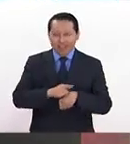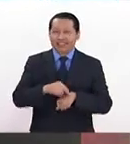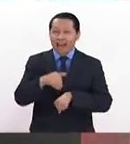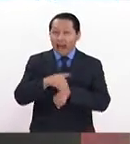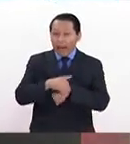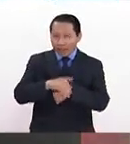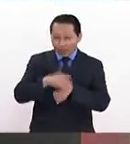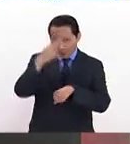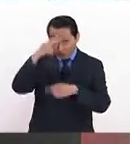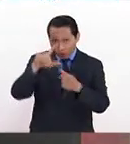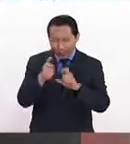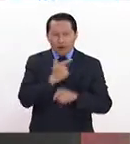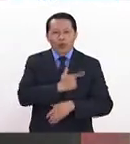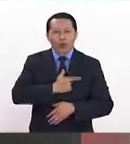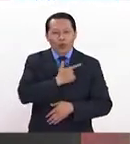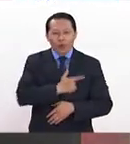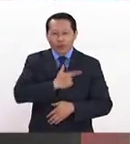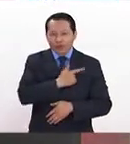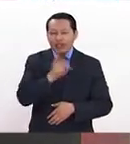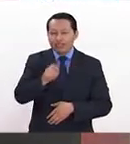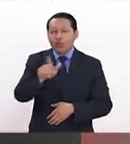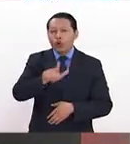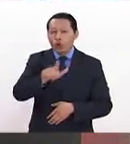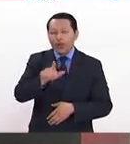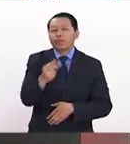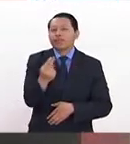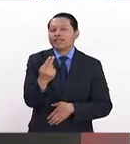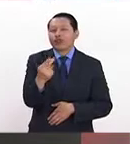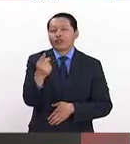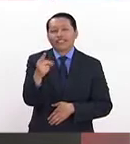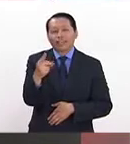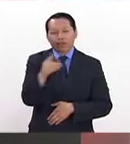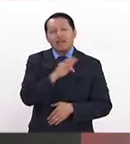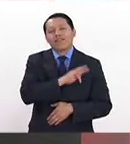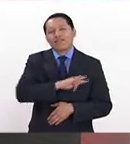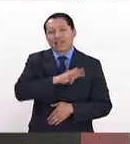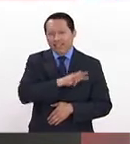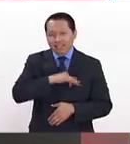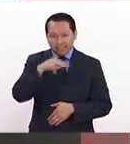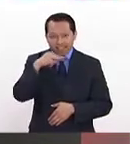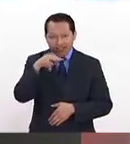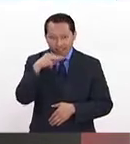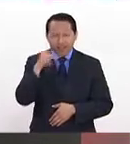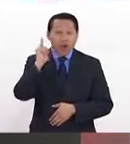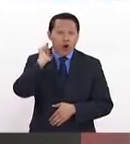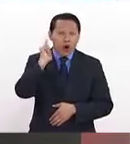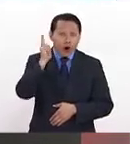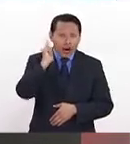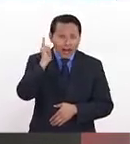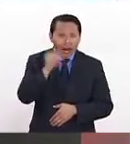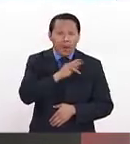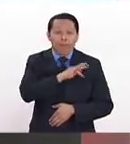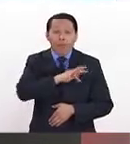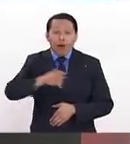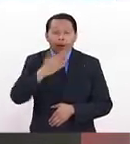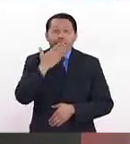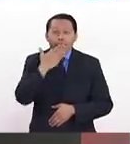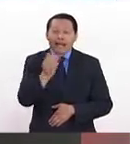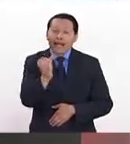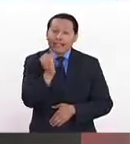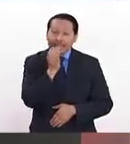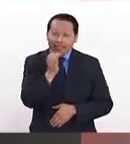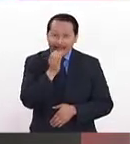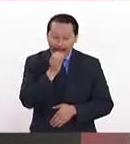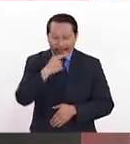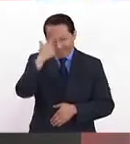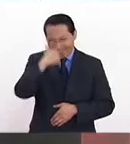México al Día. Un placer estar con ustedes en este lunes 25 de diciembre. ¡Feliz Navidad! En espera de que hayan tenido una excelente cena de Nochebuena en compañía con